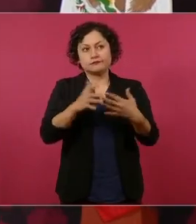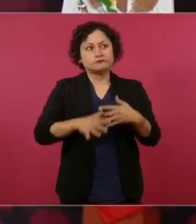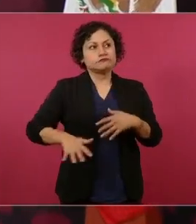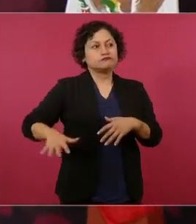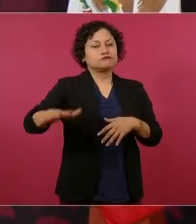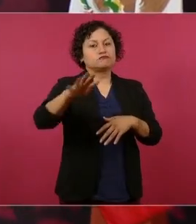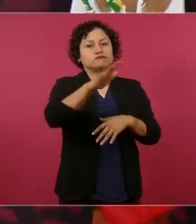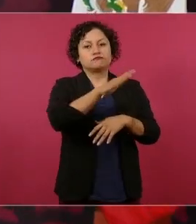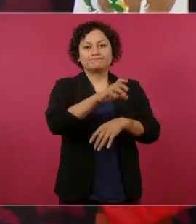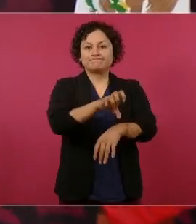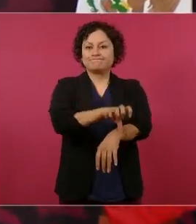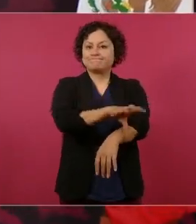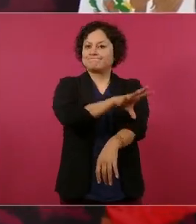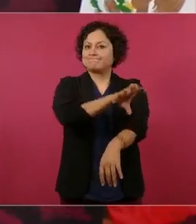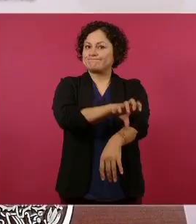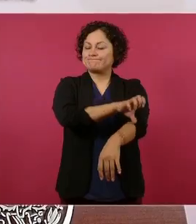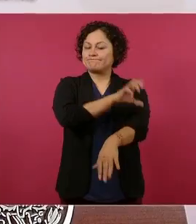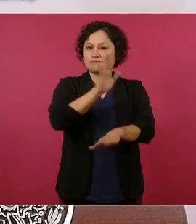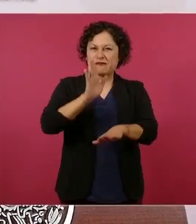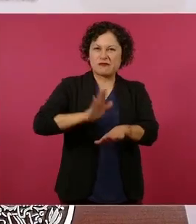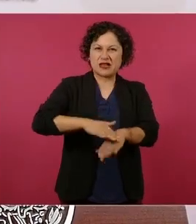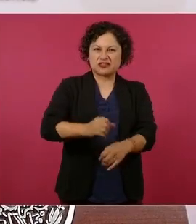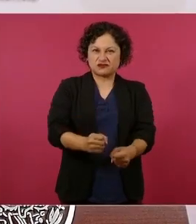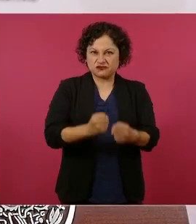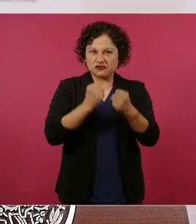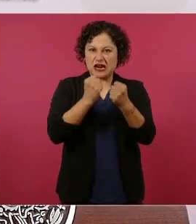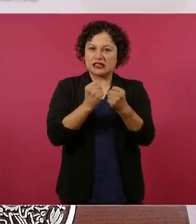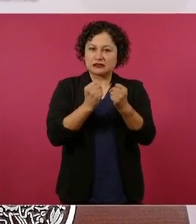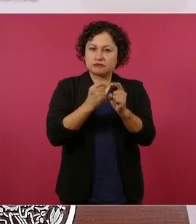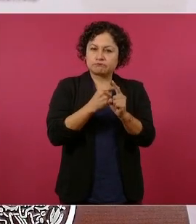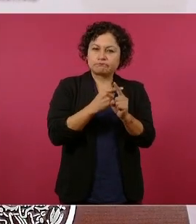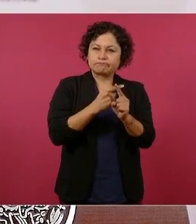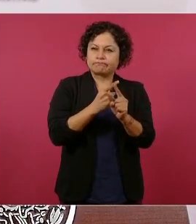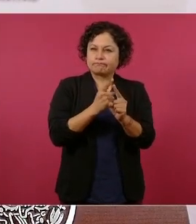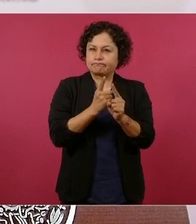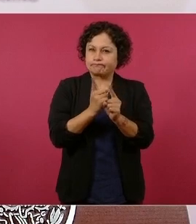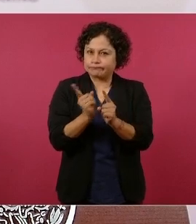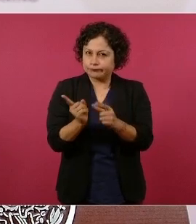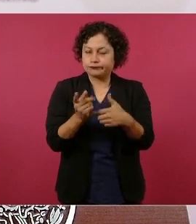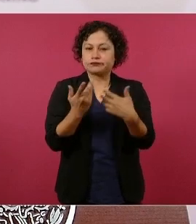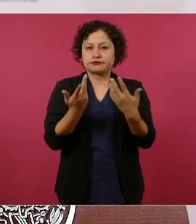y se hizo un trabajo